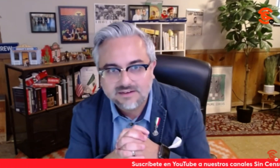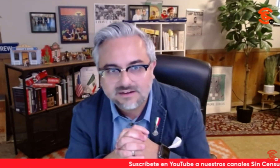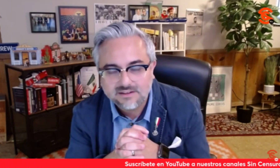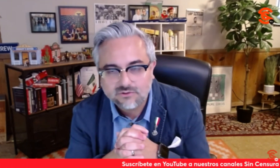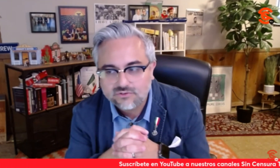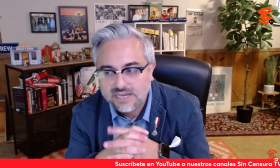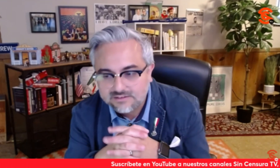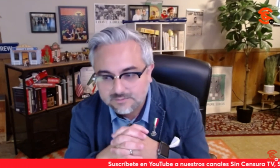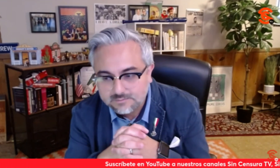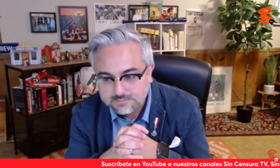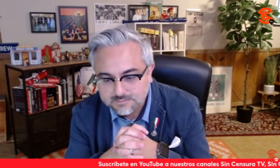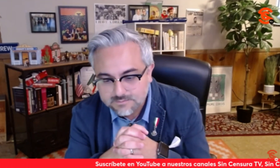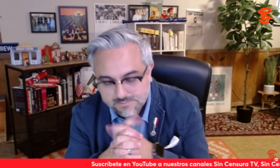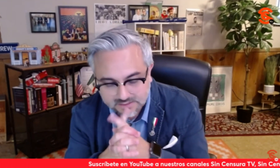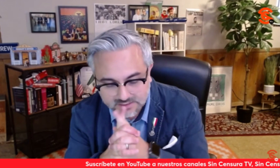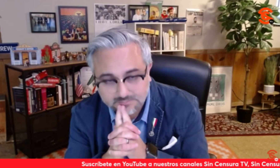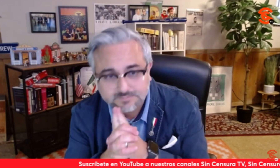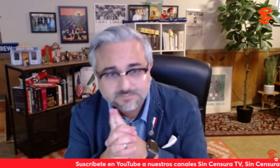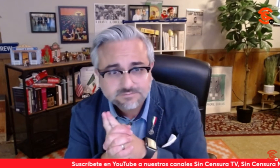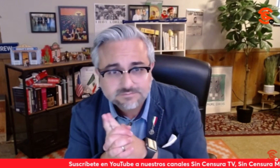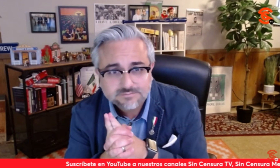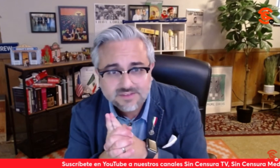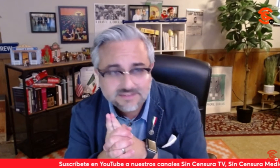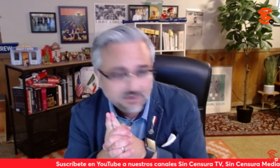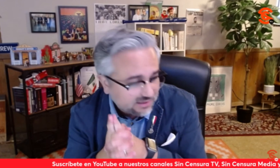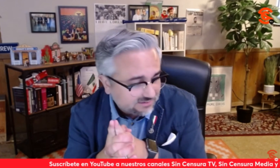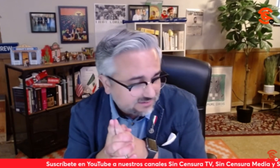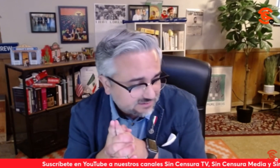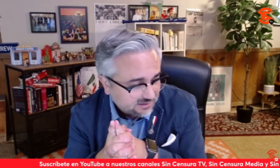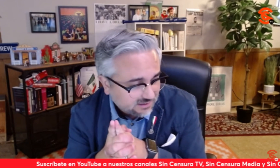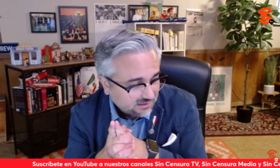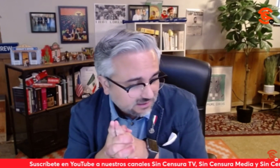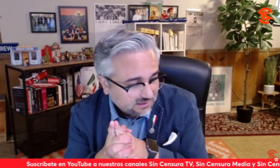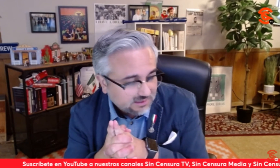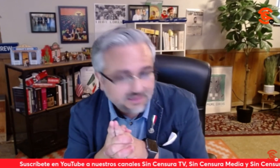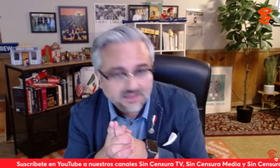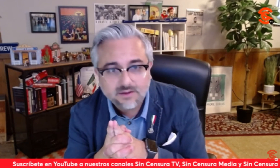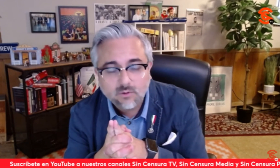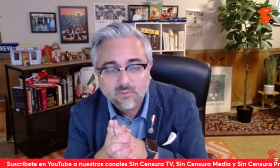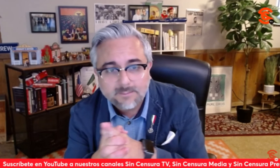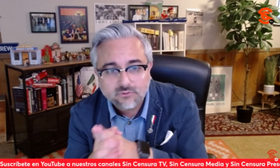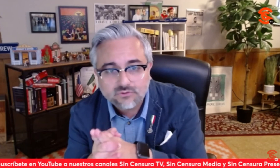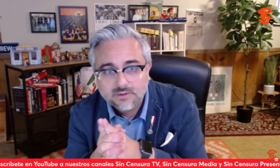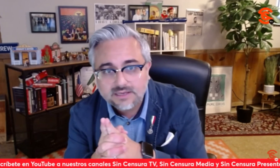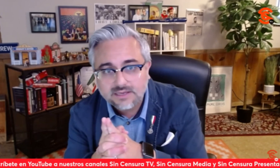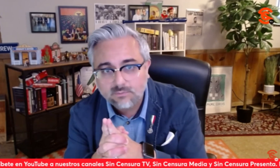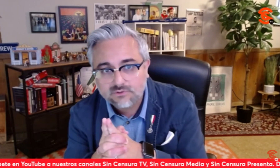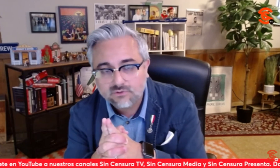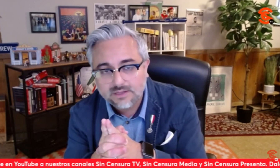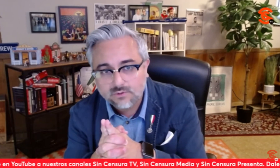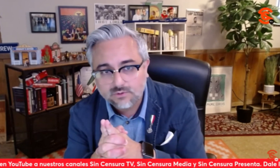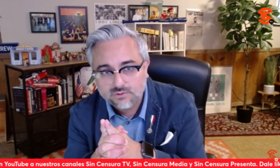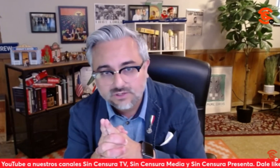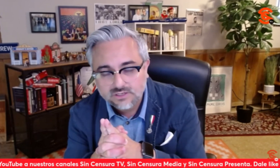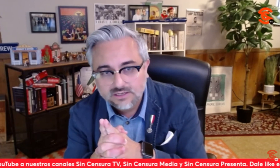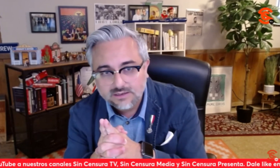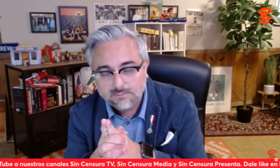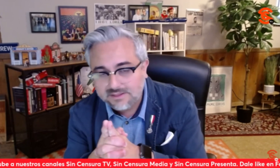impresentables en las redes sociales, se le van a decir que cómo era posible que López